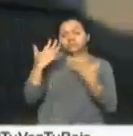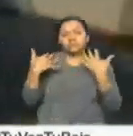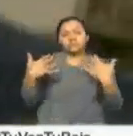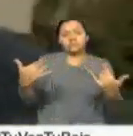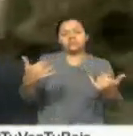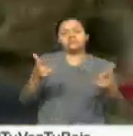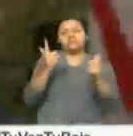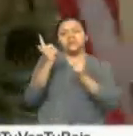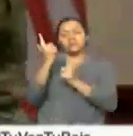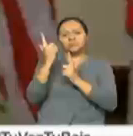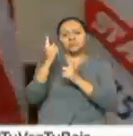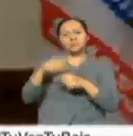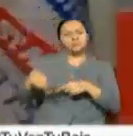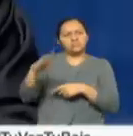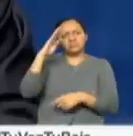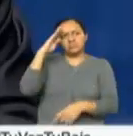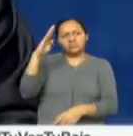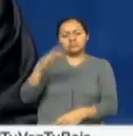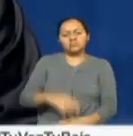estadounidenses.